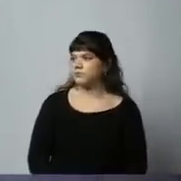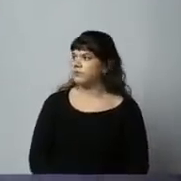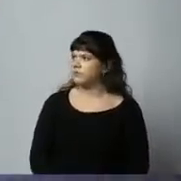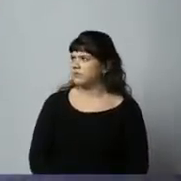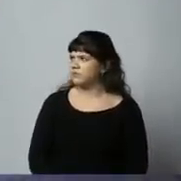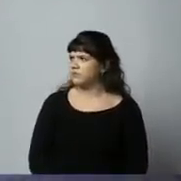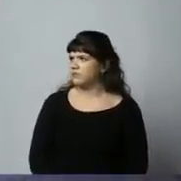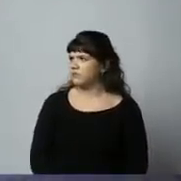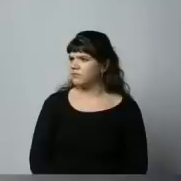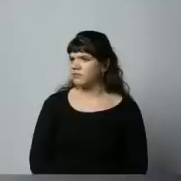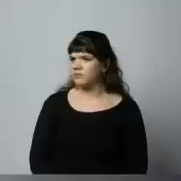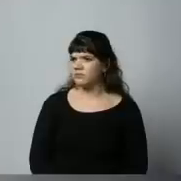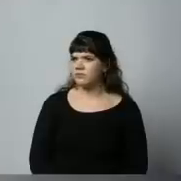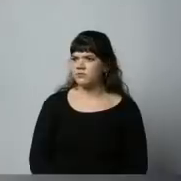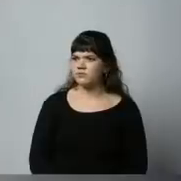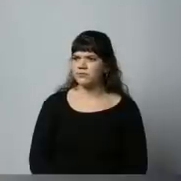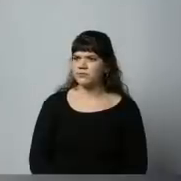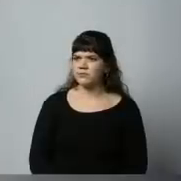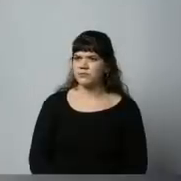y